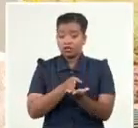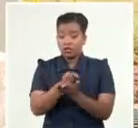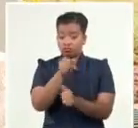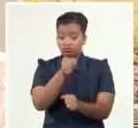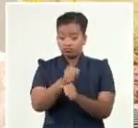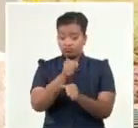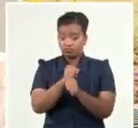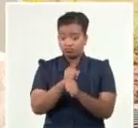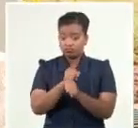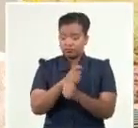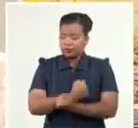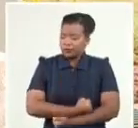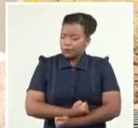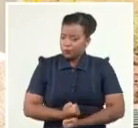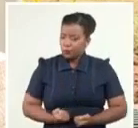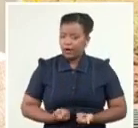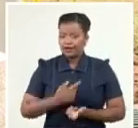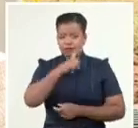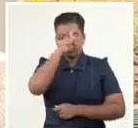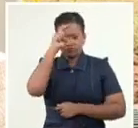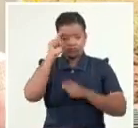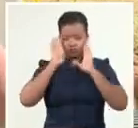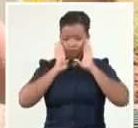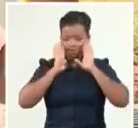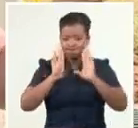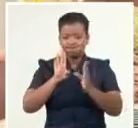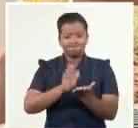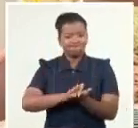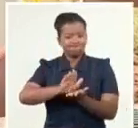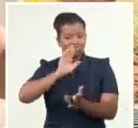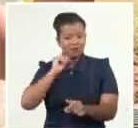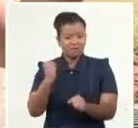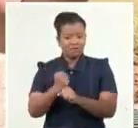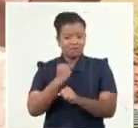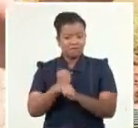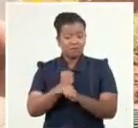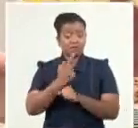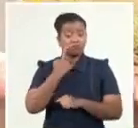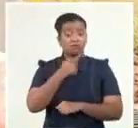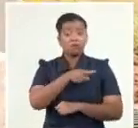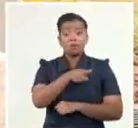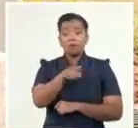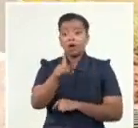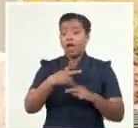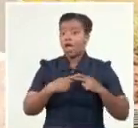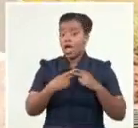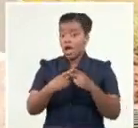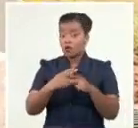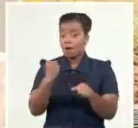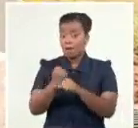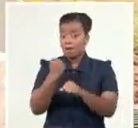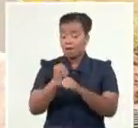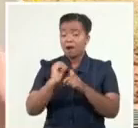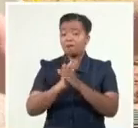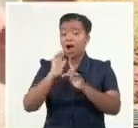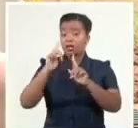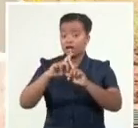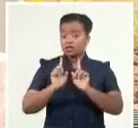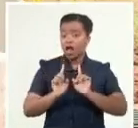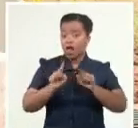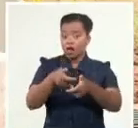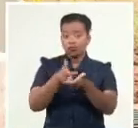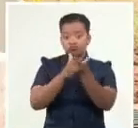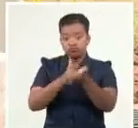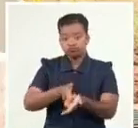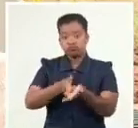mucho empeño, con mucha negación, con mucho compromiso. Hay héroes aquí también, tenemos trabajadores que participaron en Matanza y ya